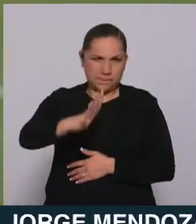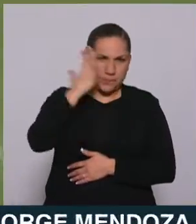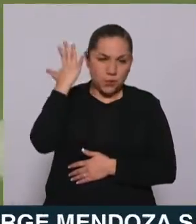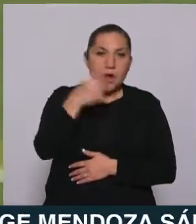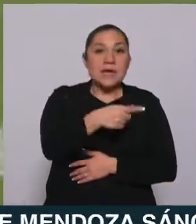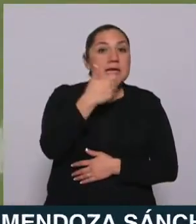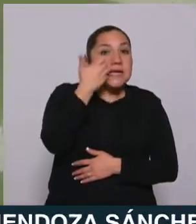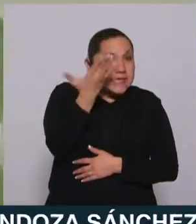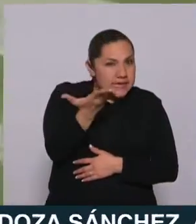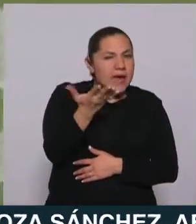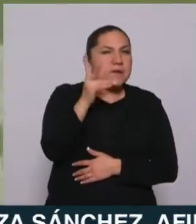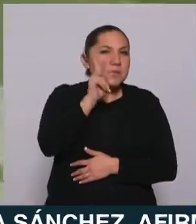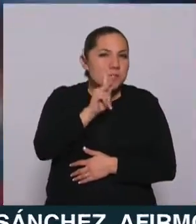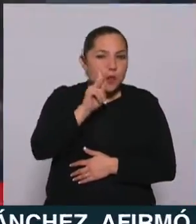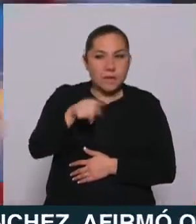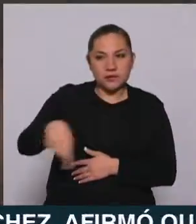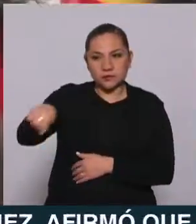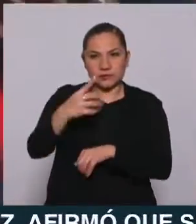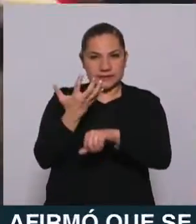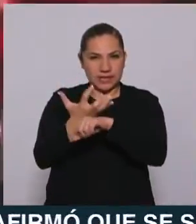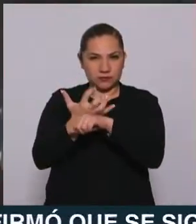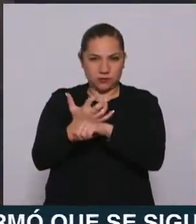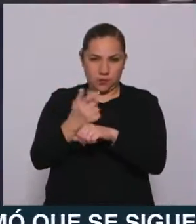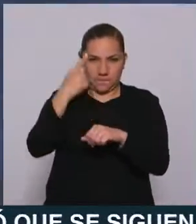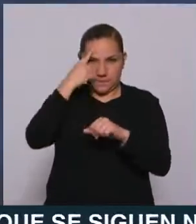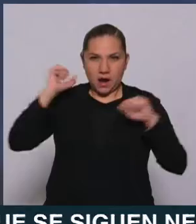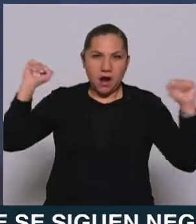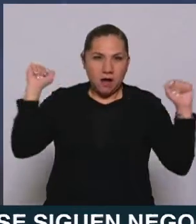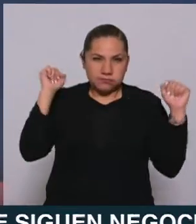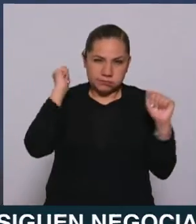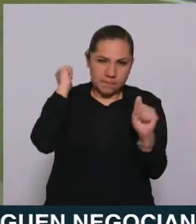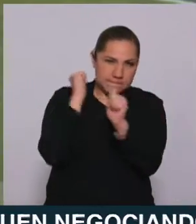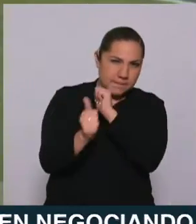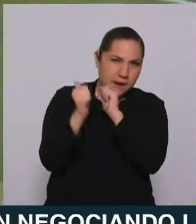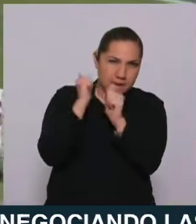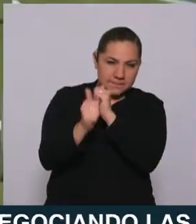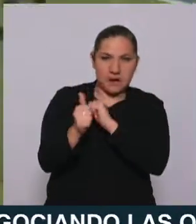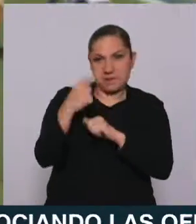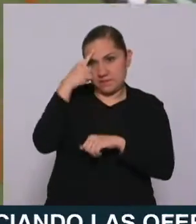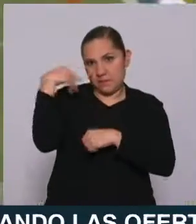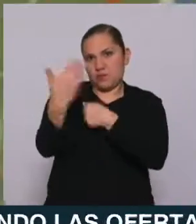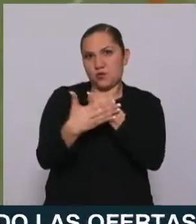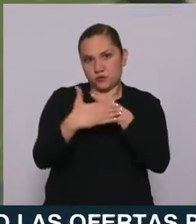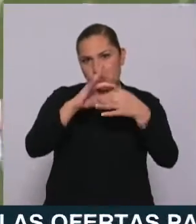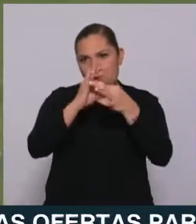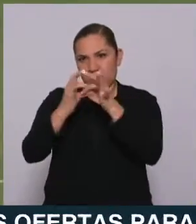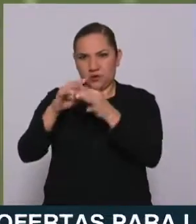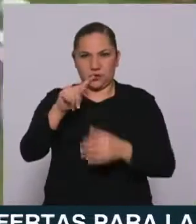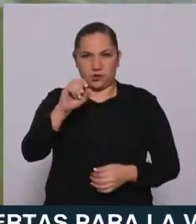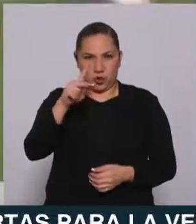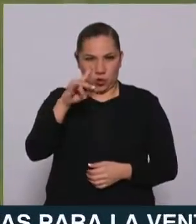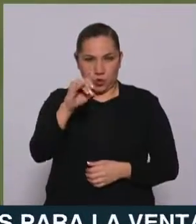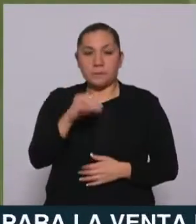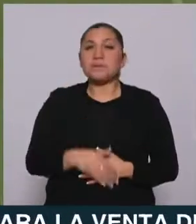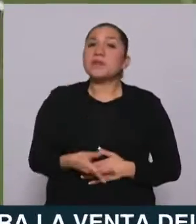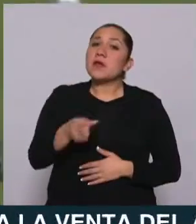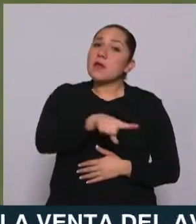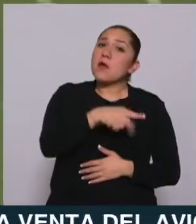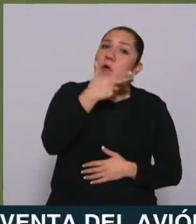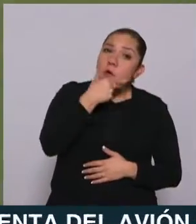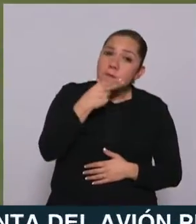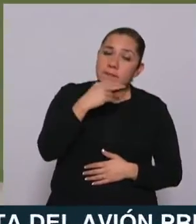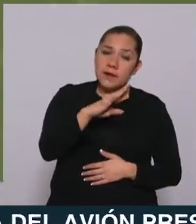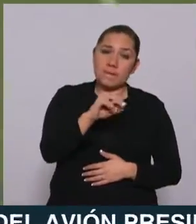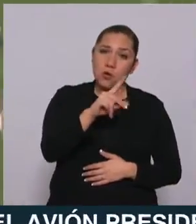equipo de atletismo de Estados Unidos con miras para Tokio 2020. Sin embargo, el multimedallista de oro Usain Bolt le